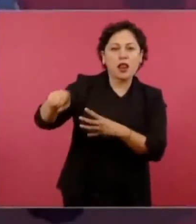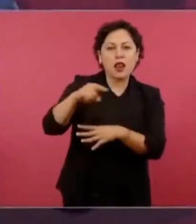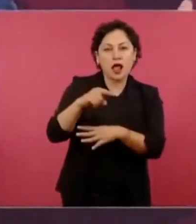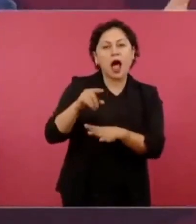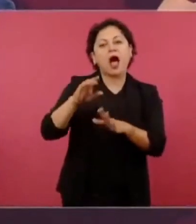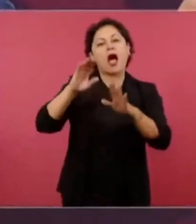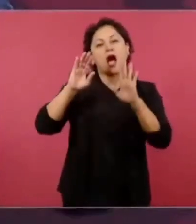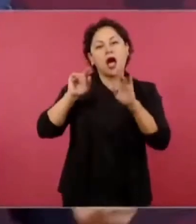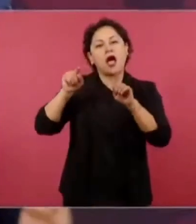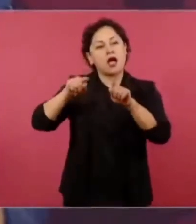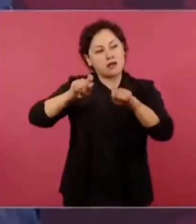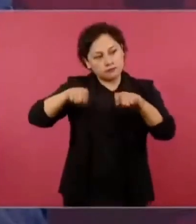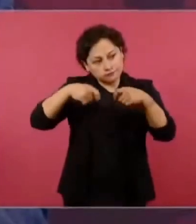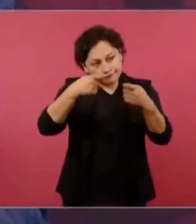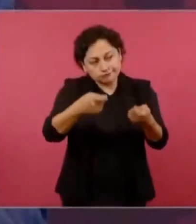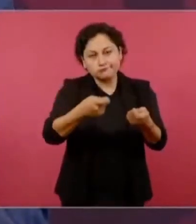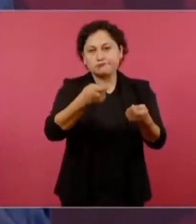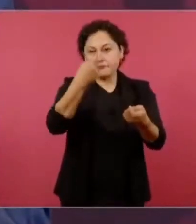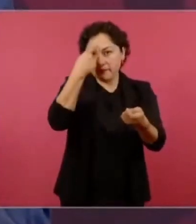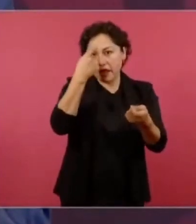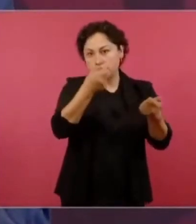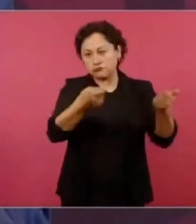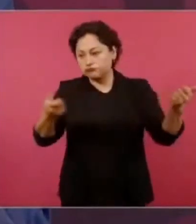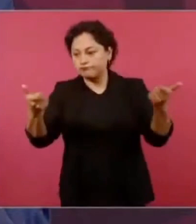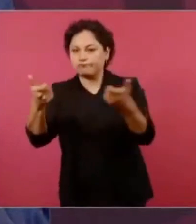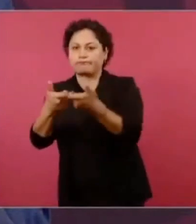donde no hay vialidades,